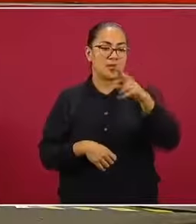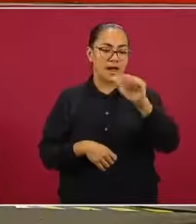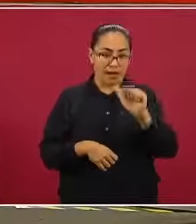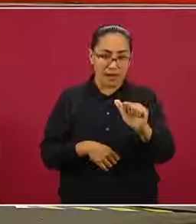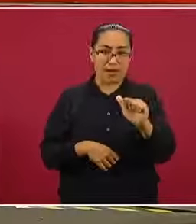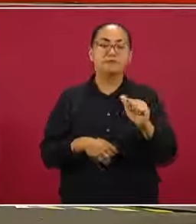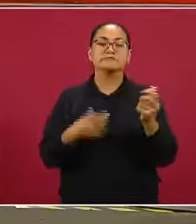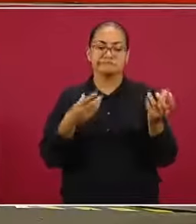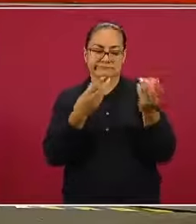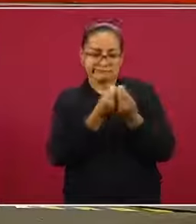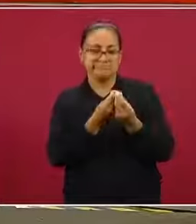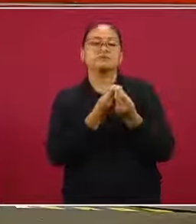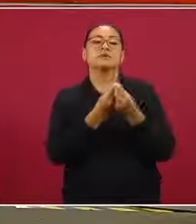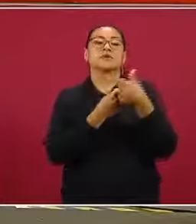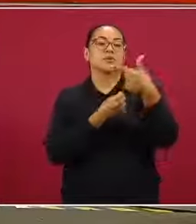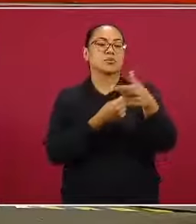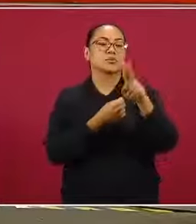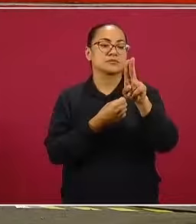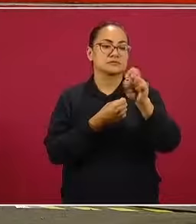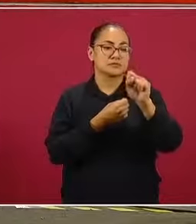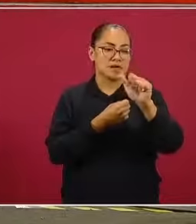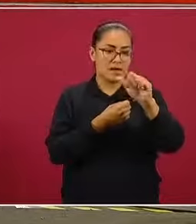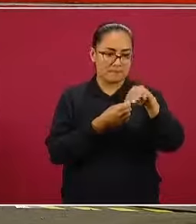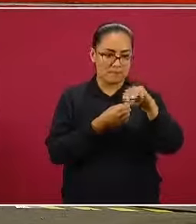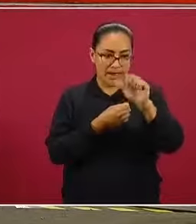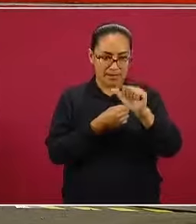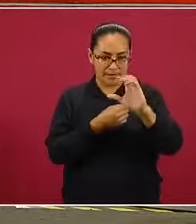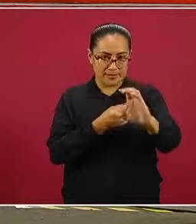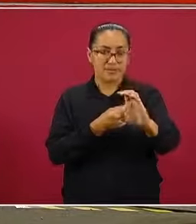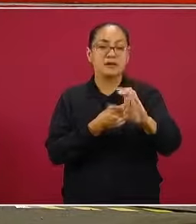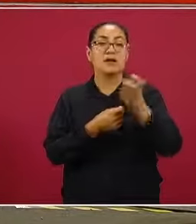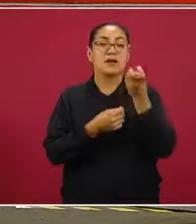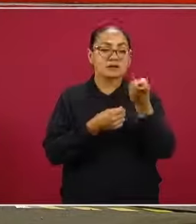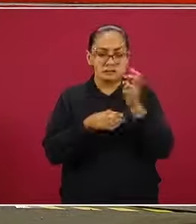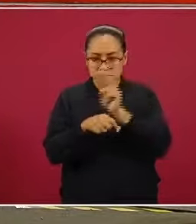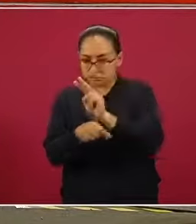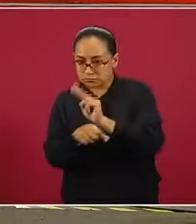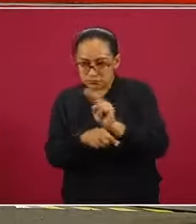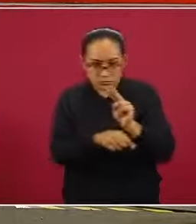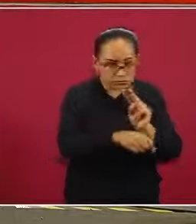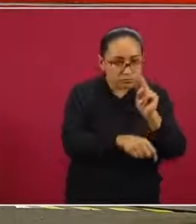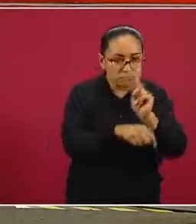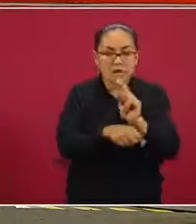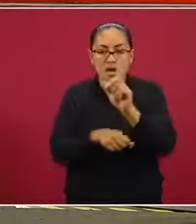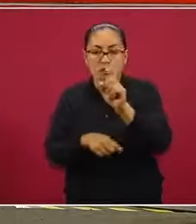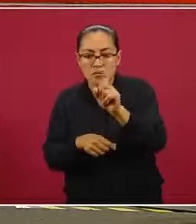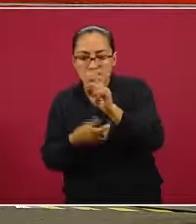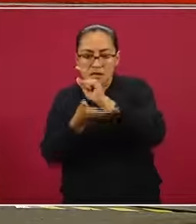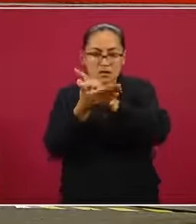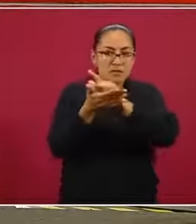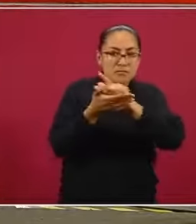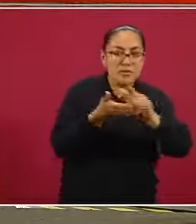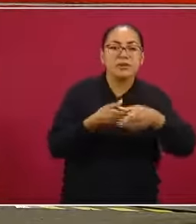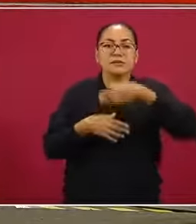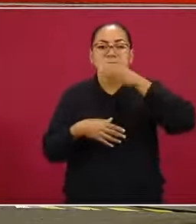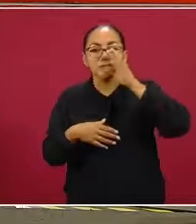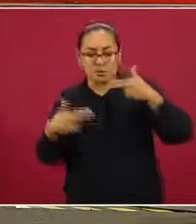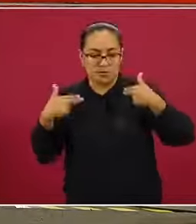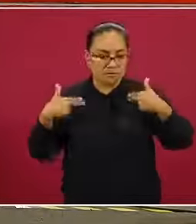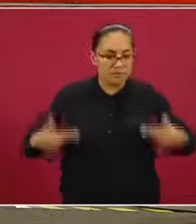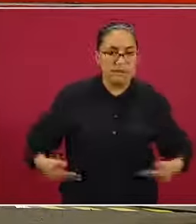también trabajando en territorializar mucho más el agua potable, tanto para el consumo humano como para